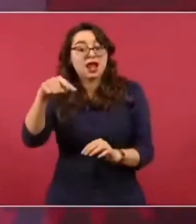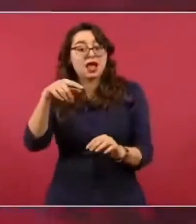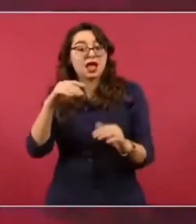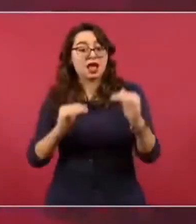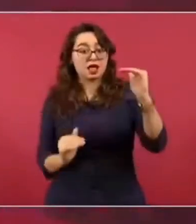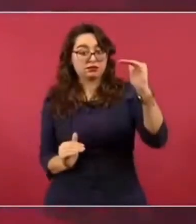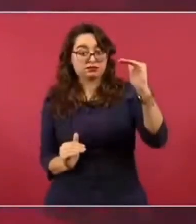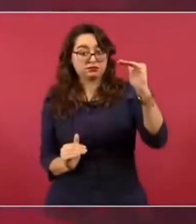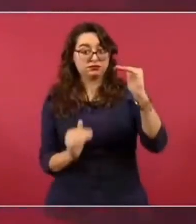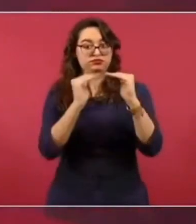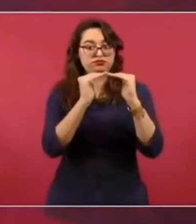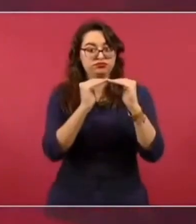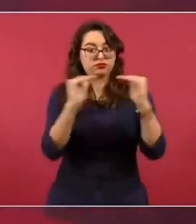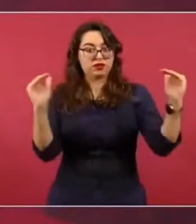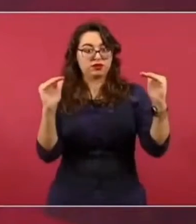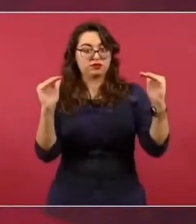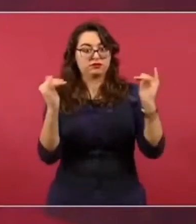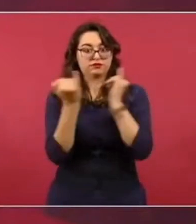No lo vamos a hacer.